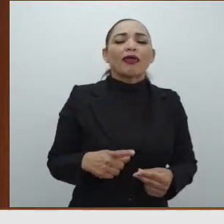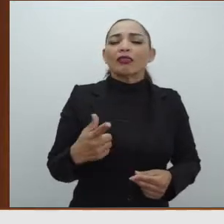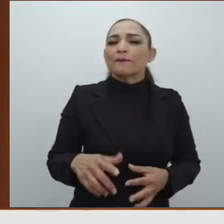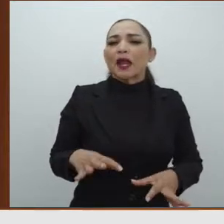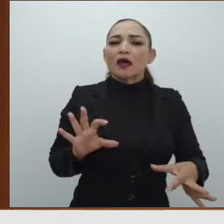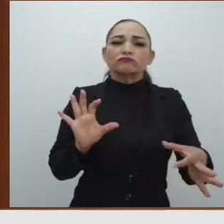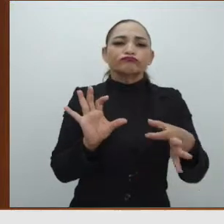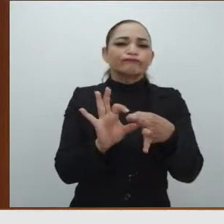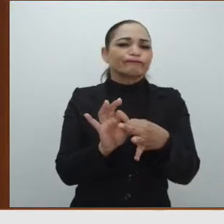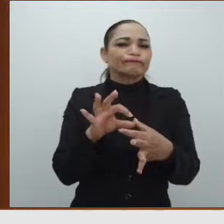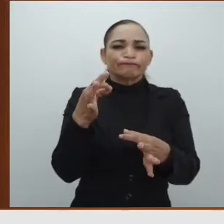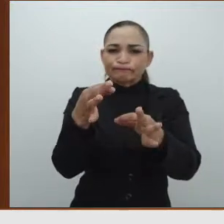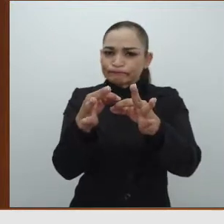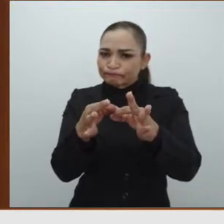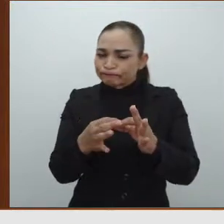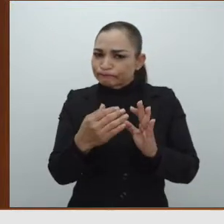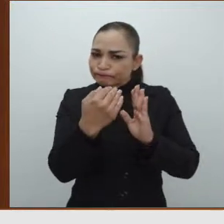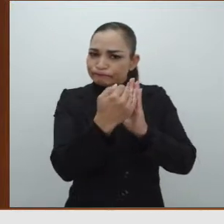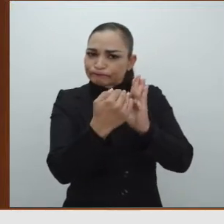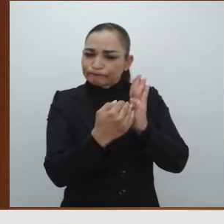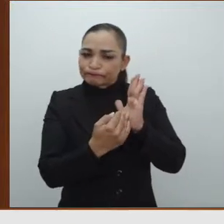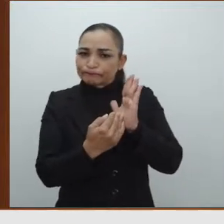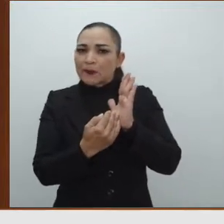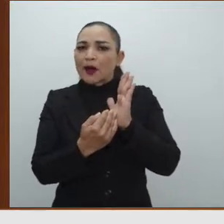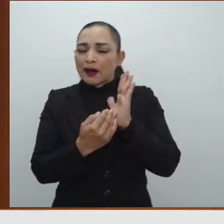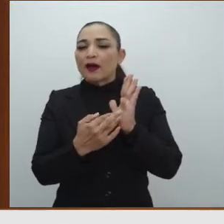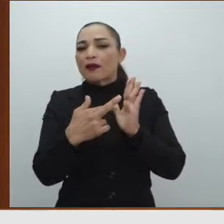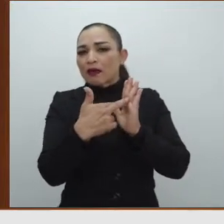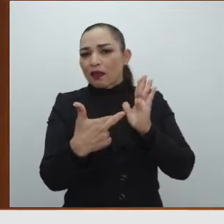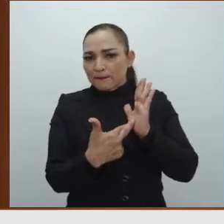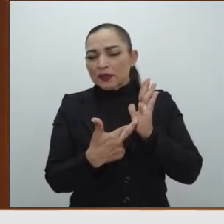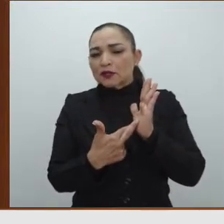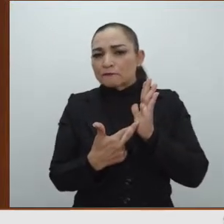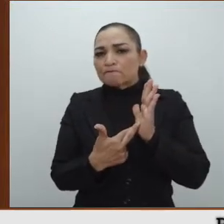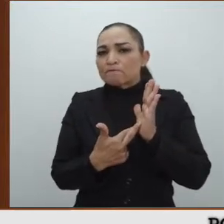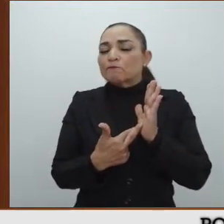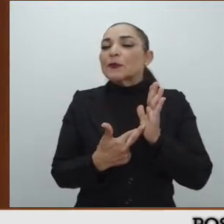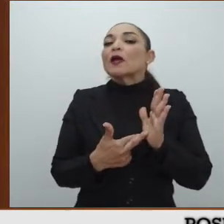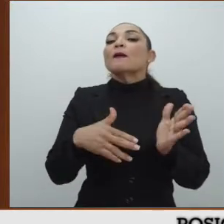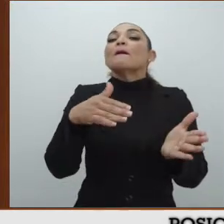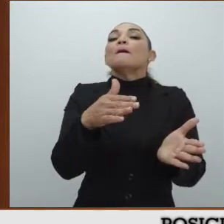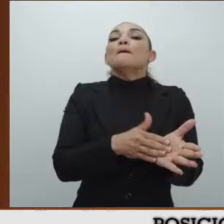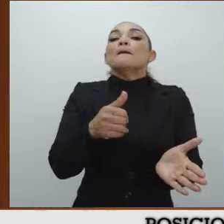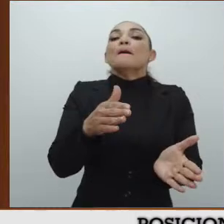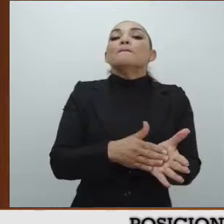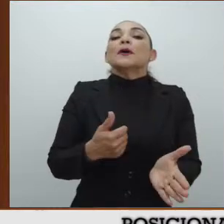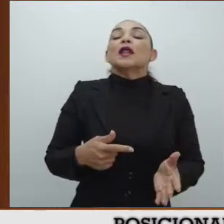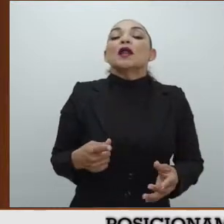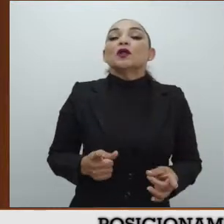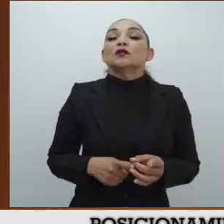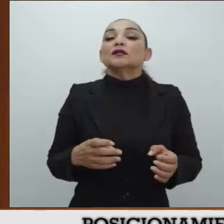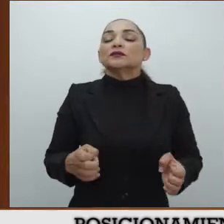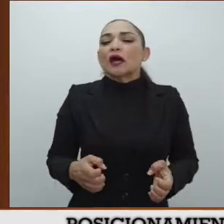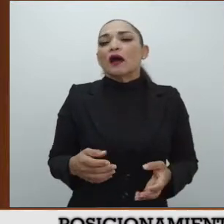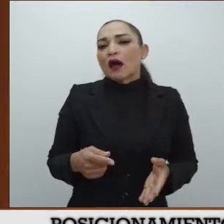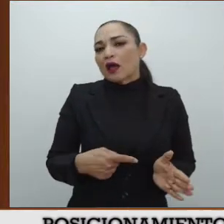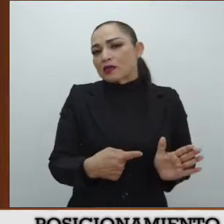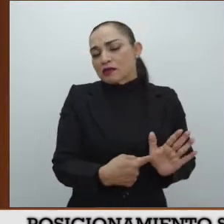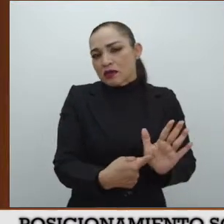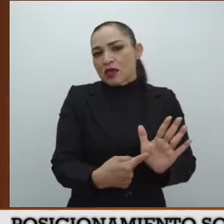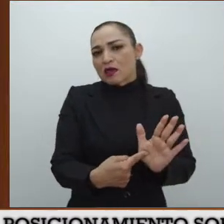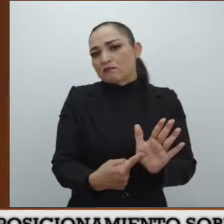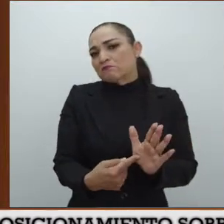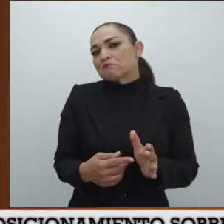cumplimiento con todo lo solicitado en las bases respectivas. El documento se encuentra a disposición de